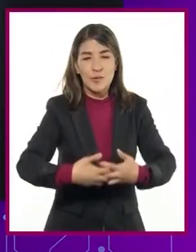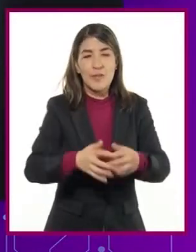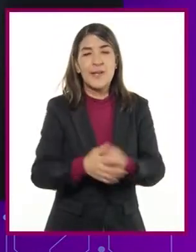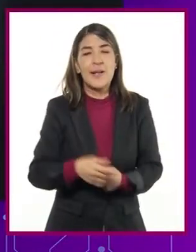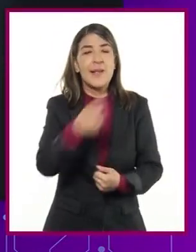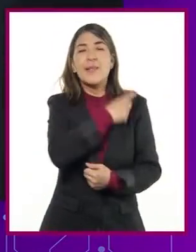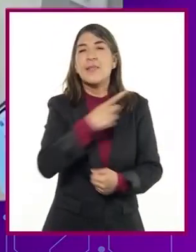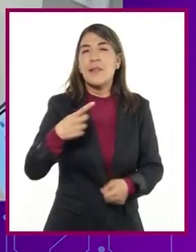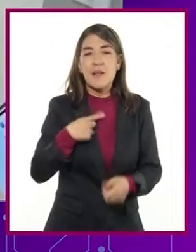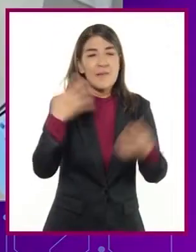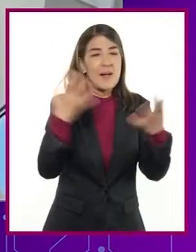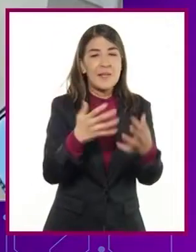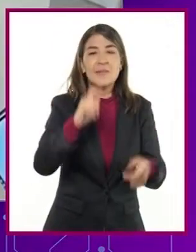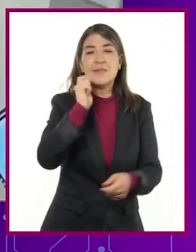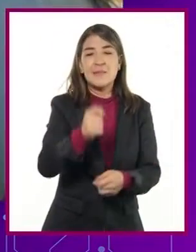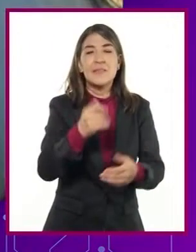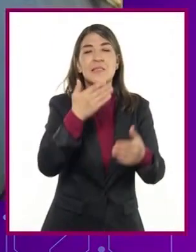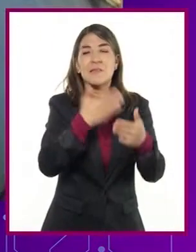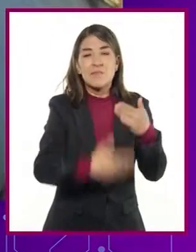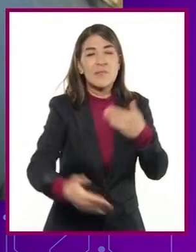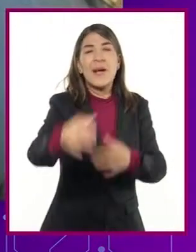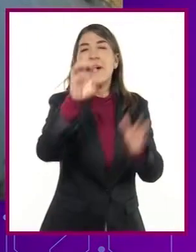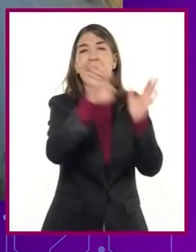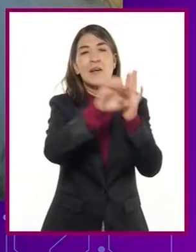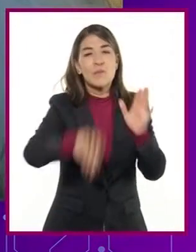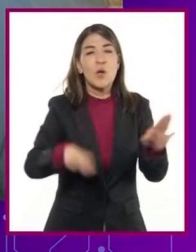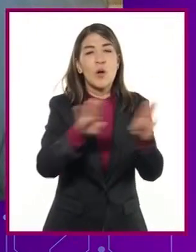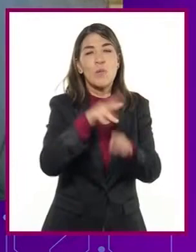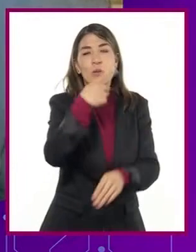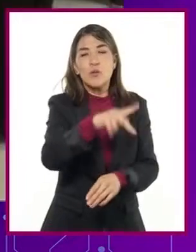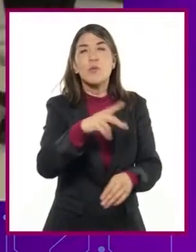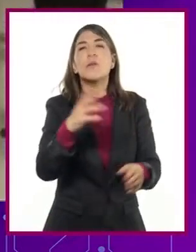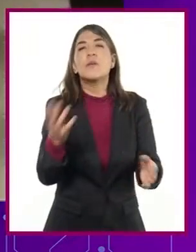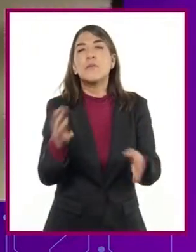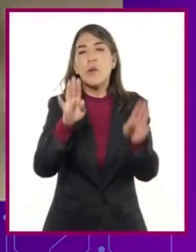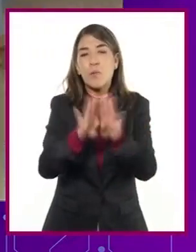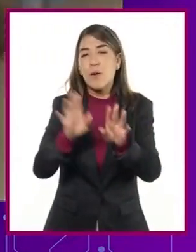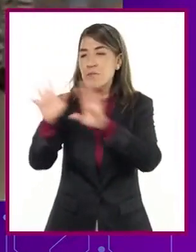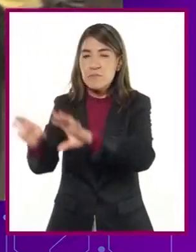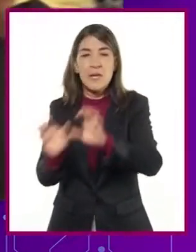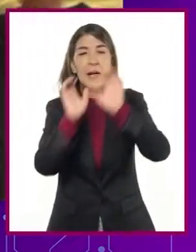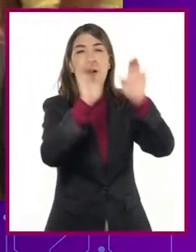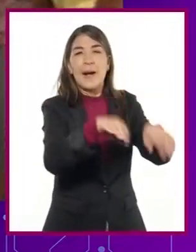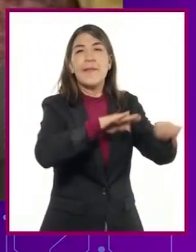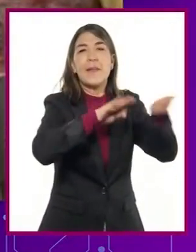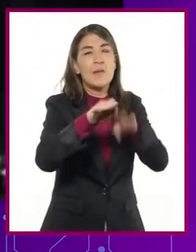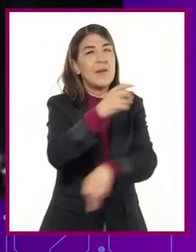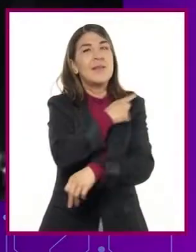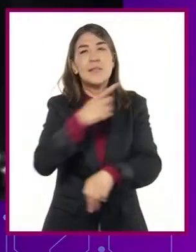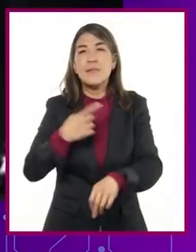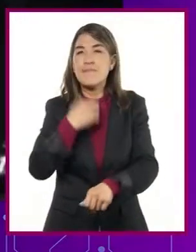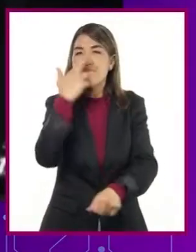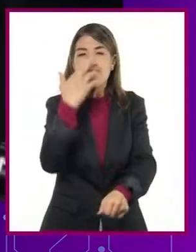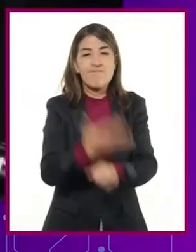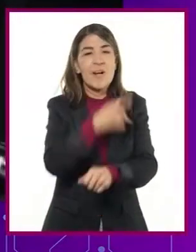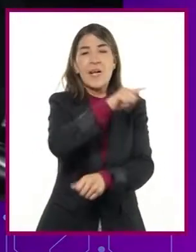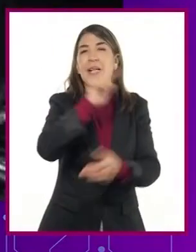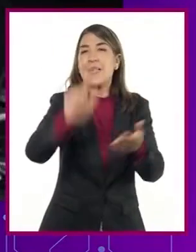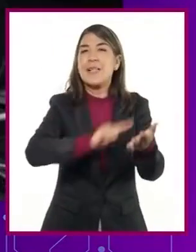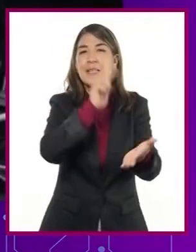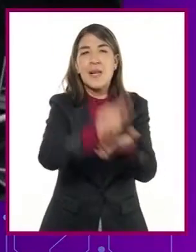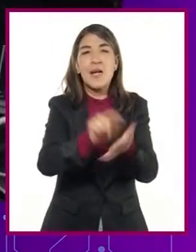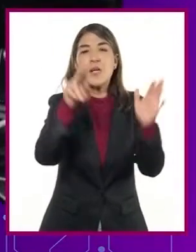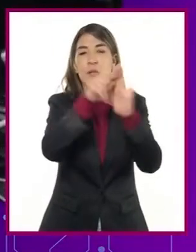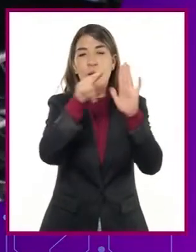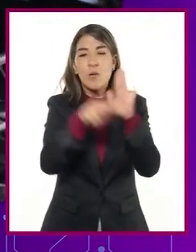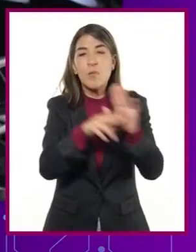deben desempeñarse, es decir, hacer para lo que son contratados y además hacerlo en apego a la ley, las normas y